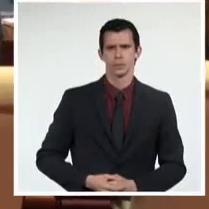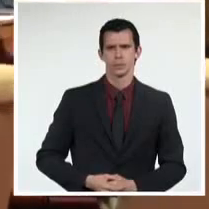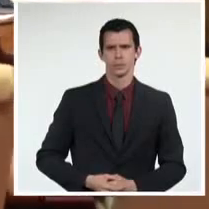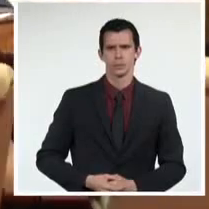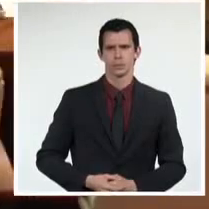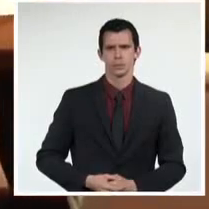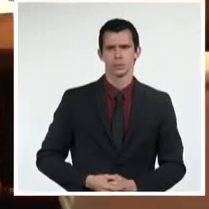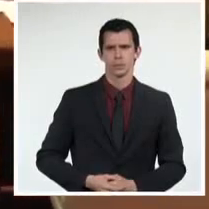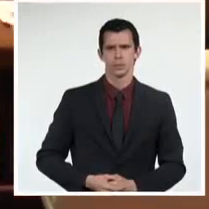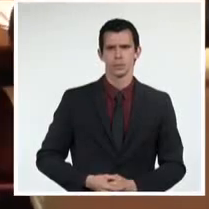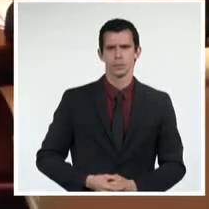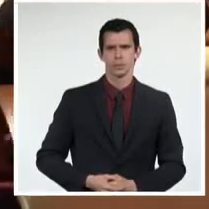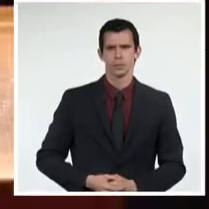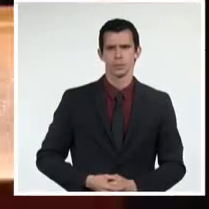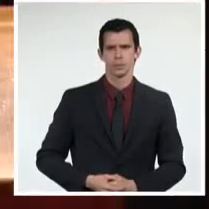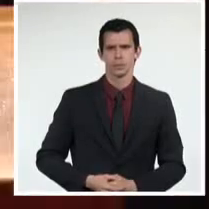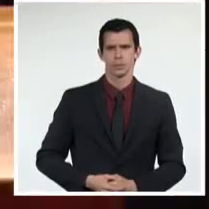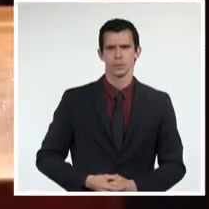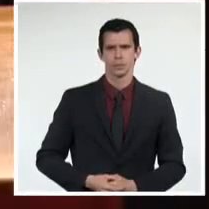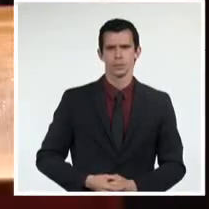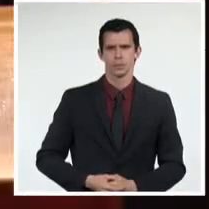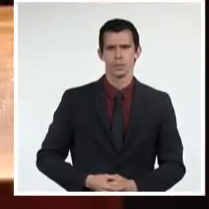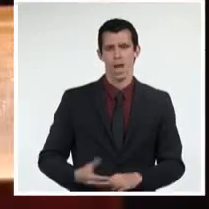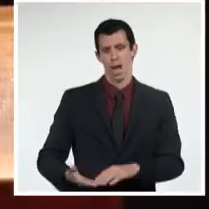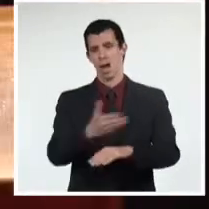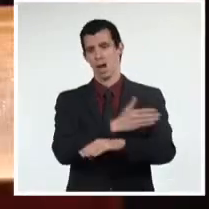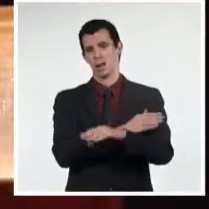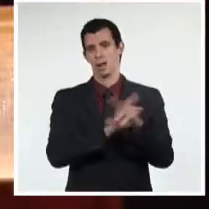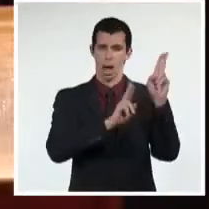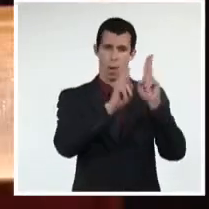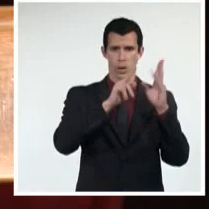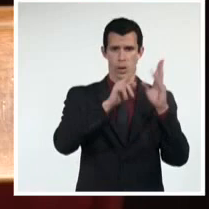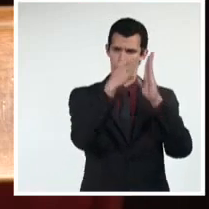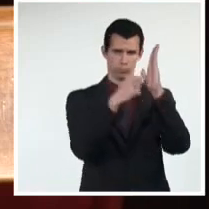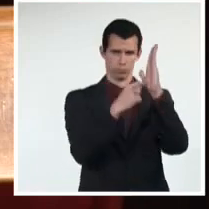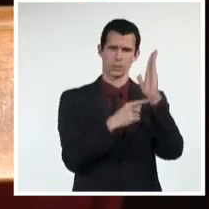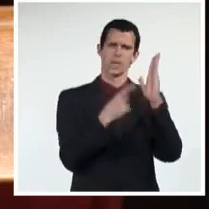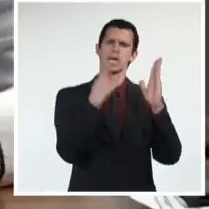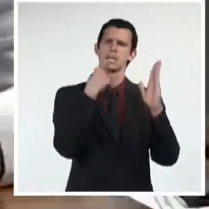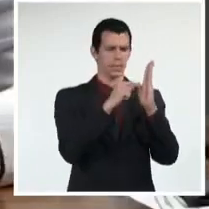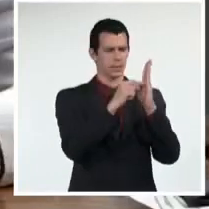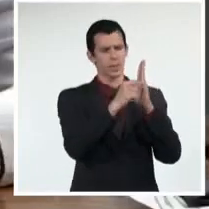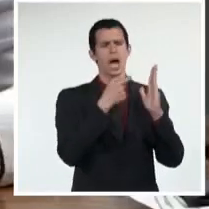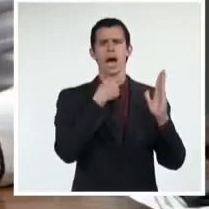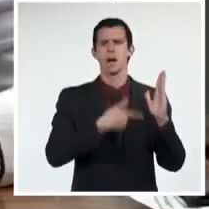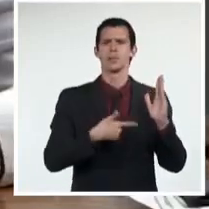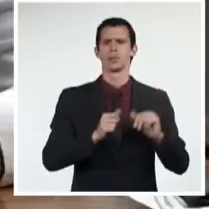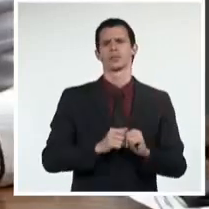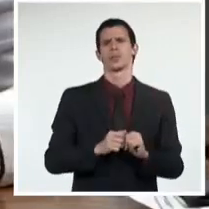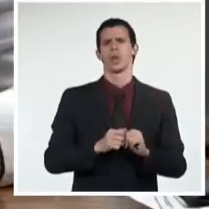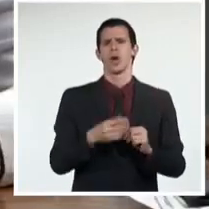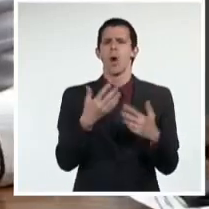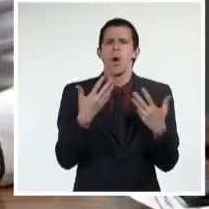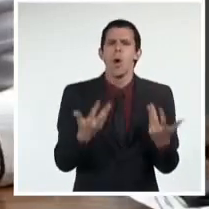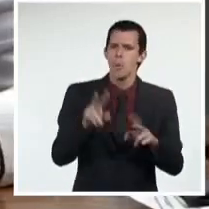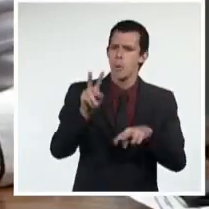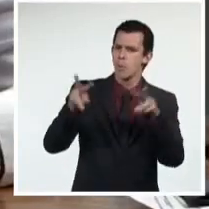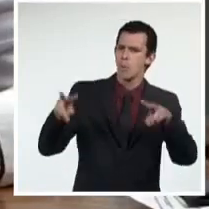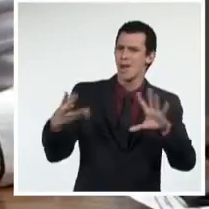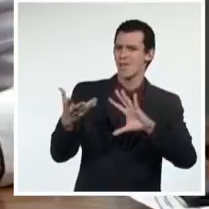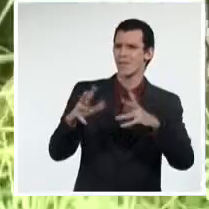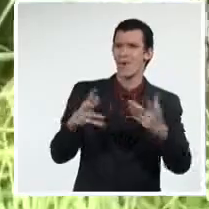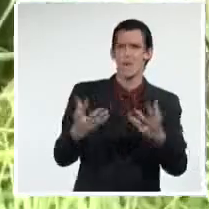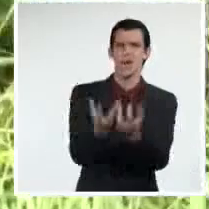de cumplimiento de los proyectos con plantas forrajeras proteicas para el alimento animal y por consiguiente la producción de